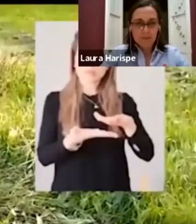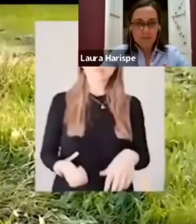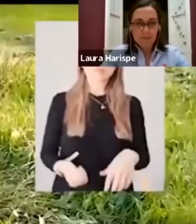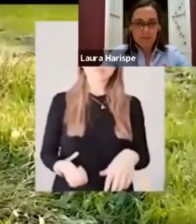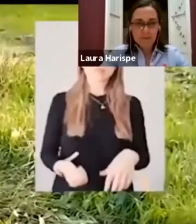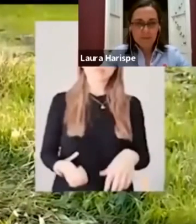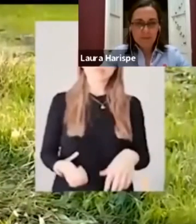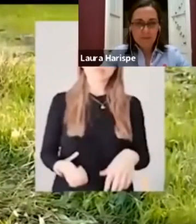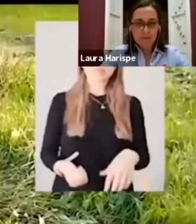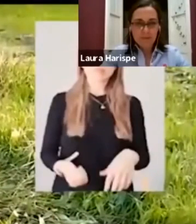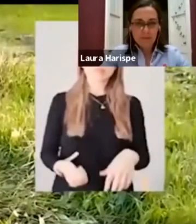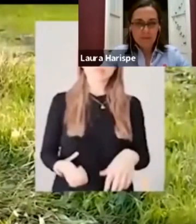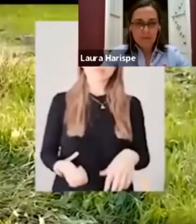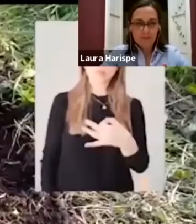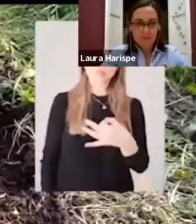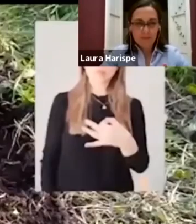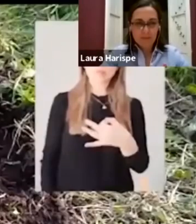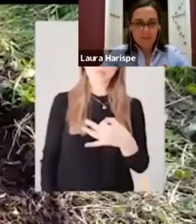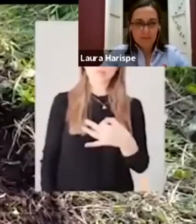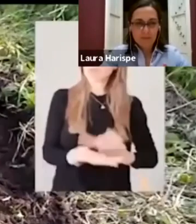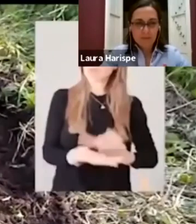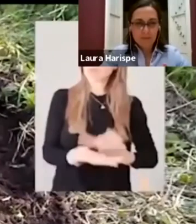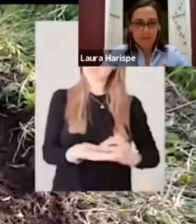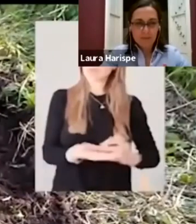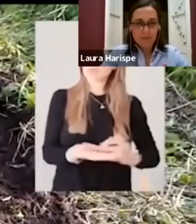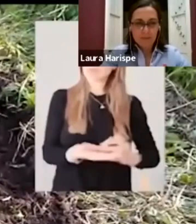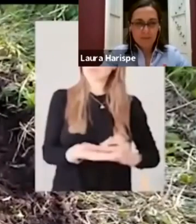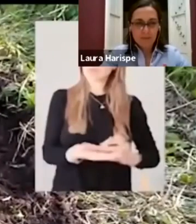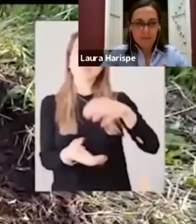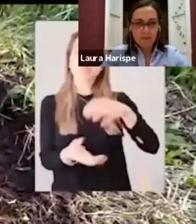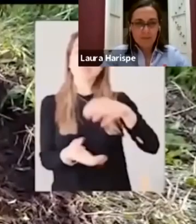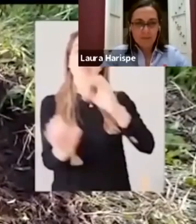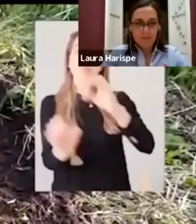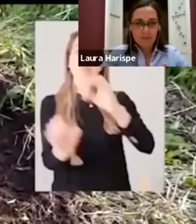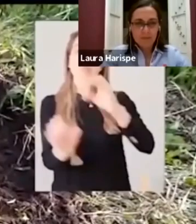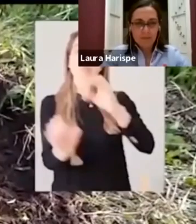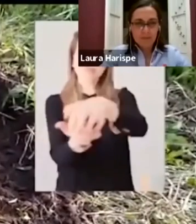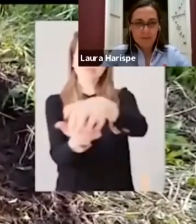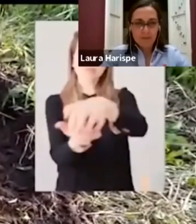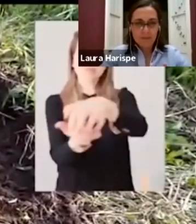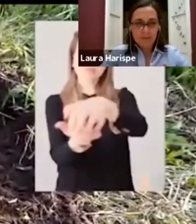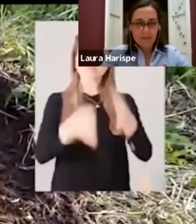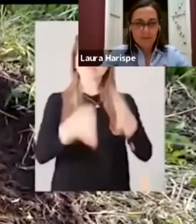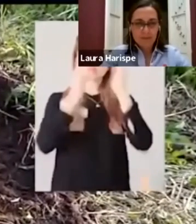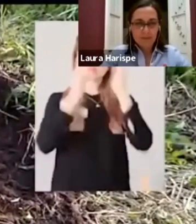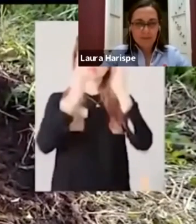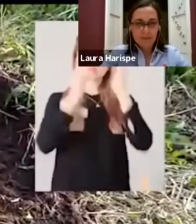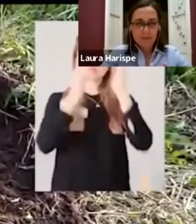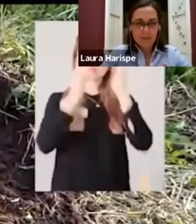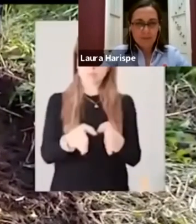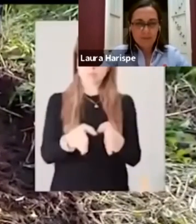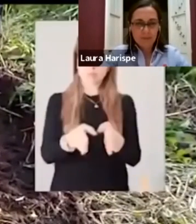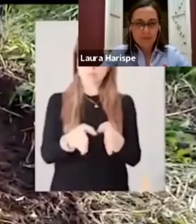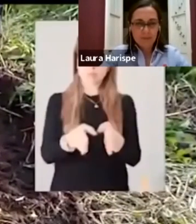el espacio y guiar para una adecuada orientación. Nuevamente, será necesario nivelar